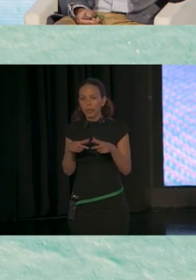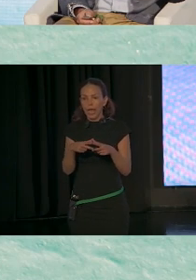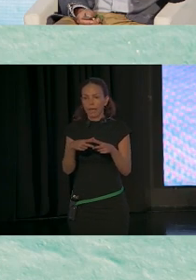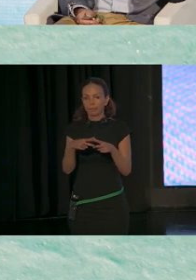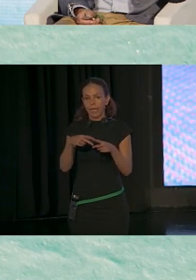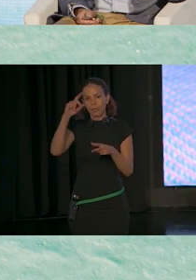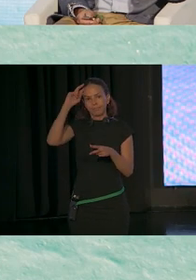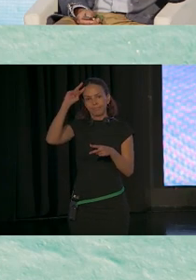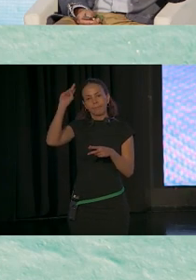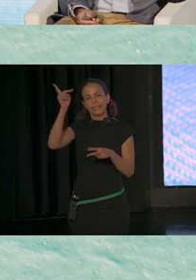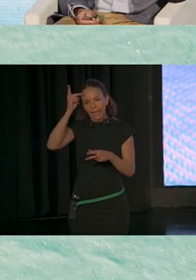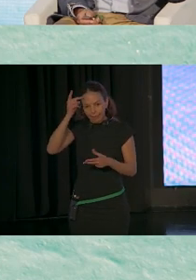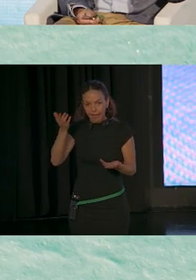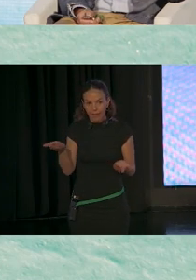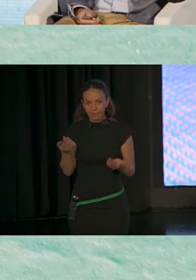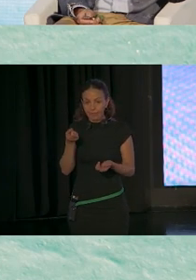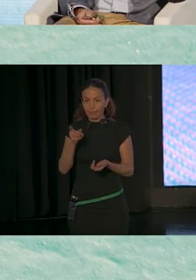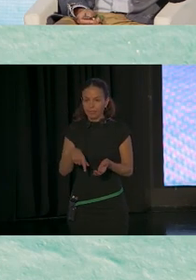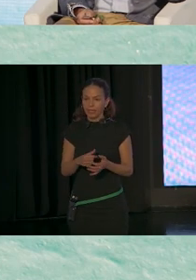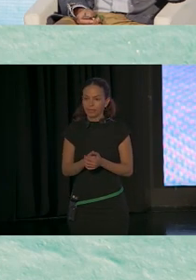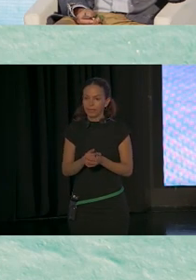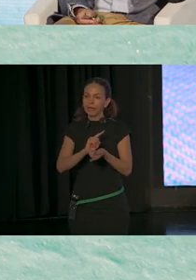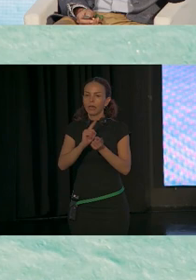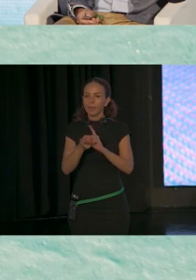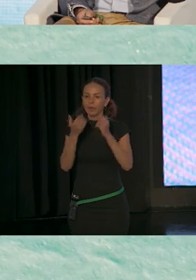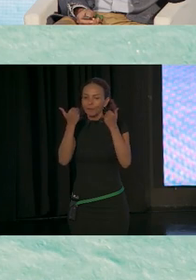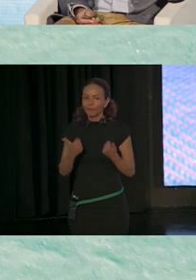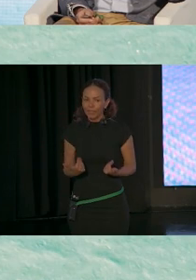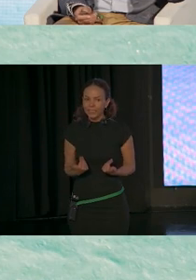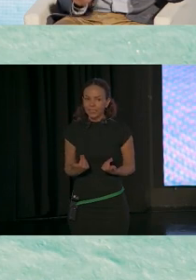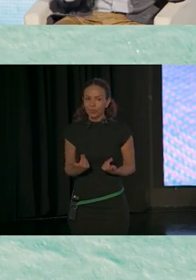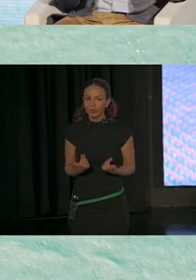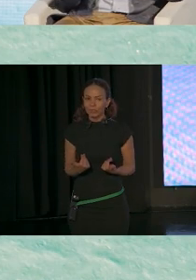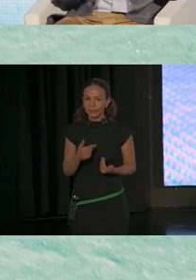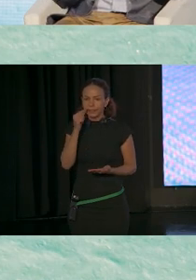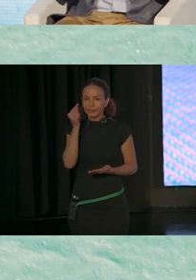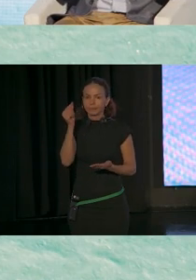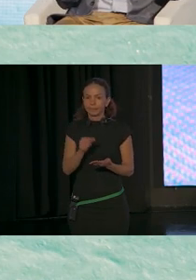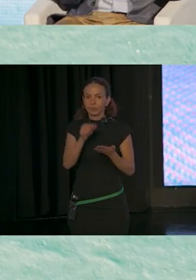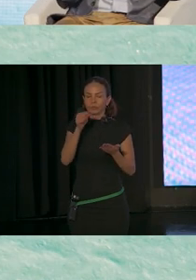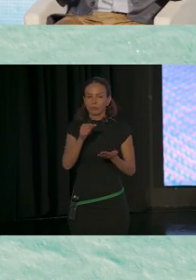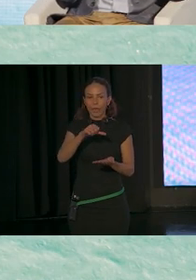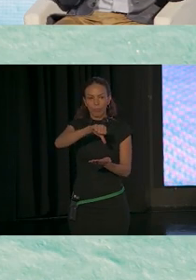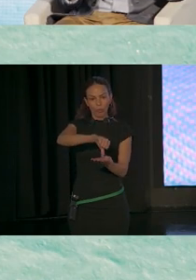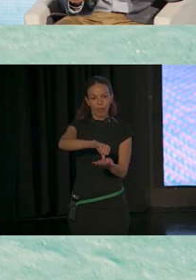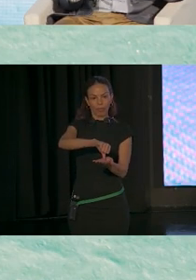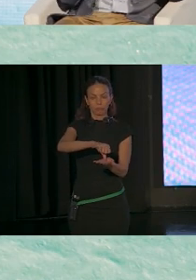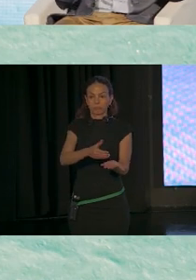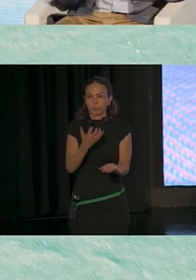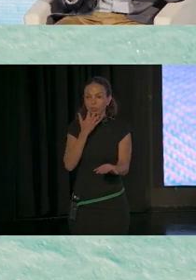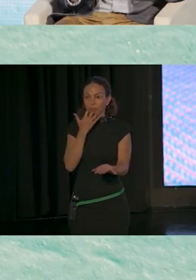mentalidad, pero luego hay cambios físicos. De repente, bueno, una ciudad que está montada para